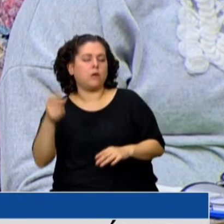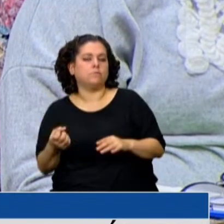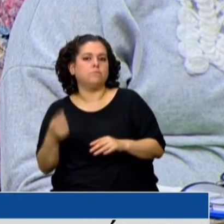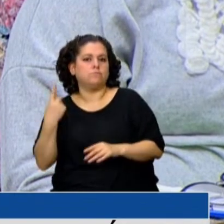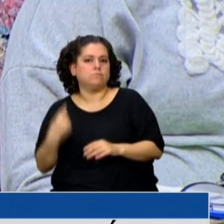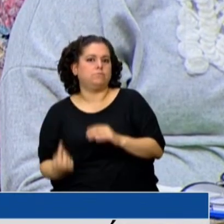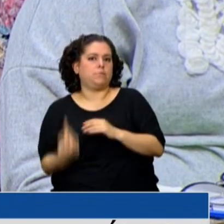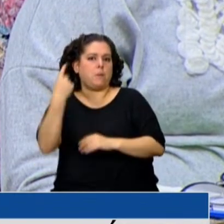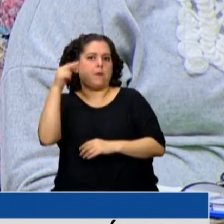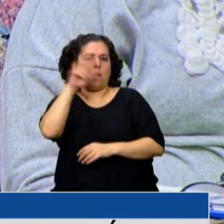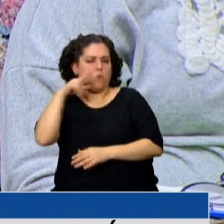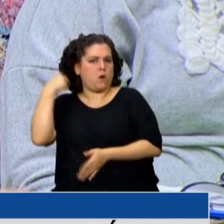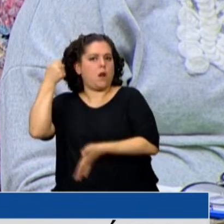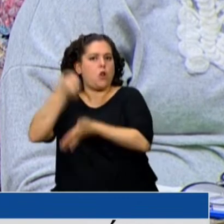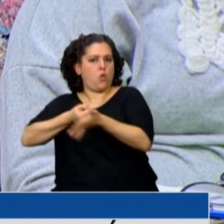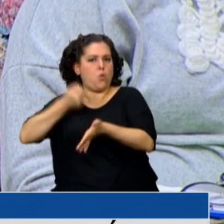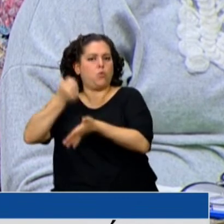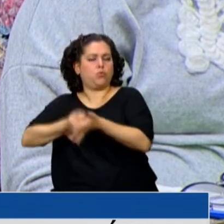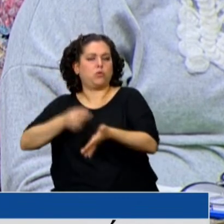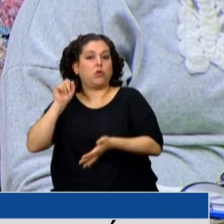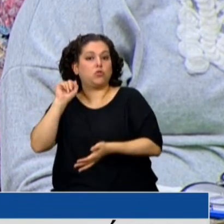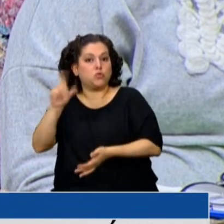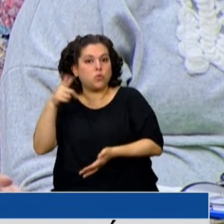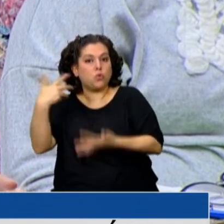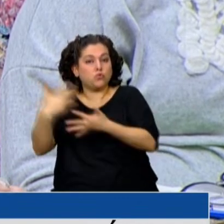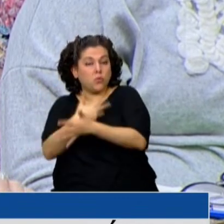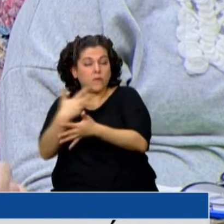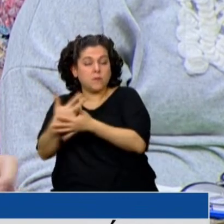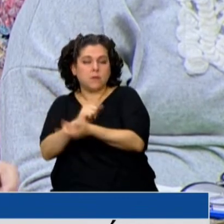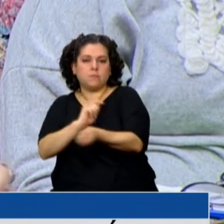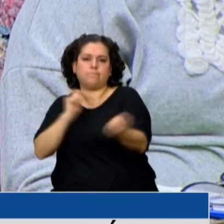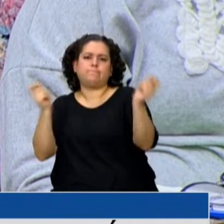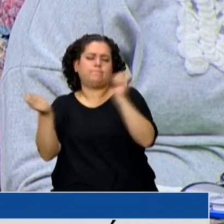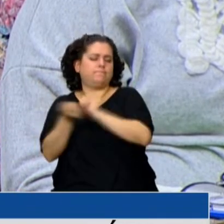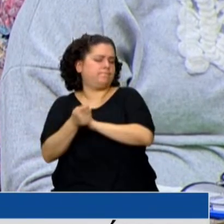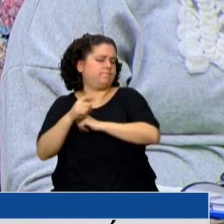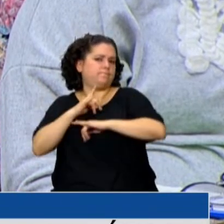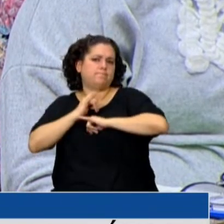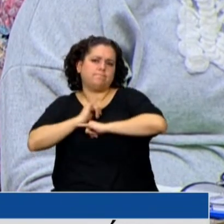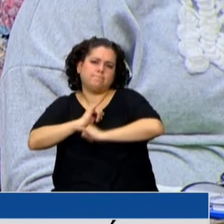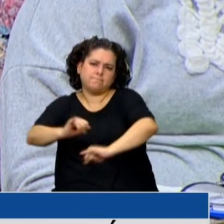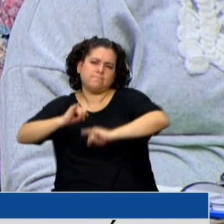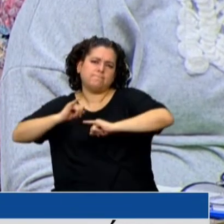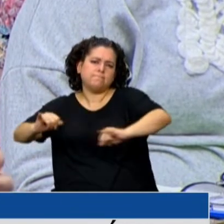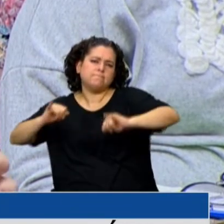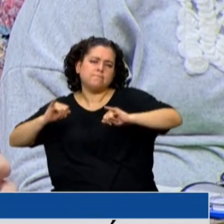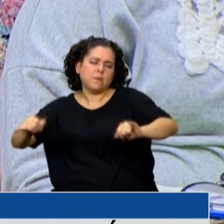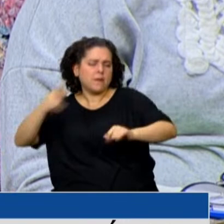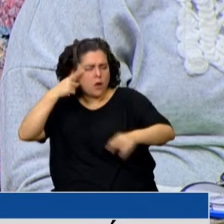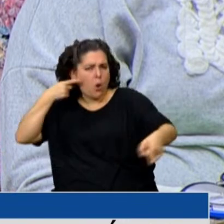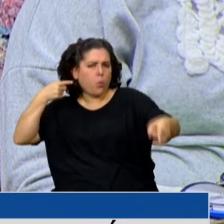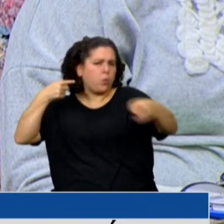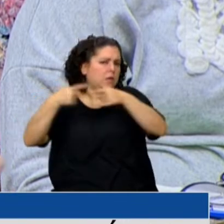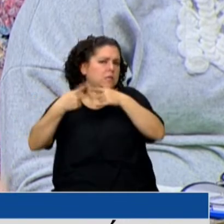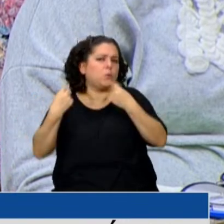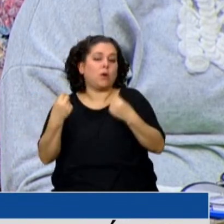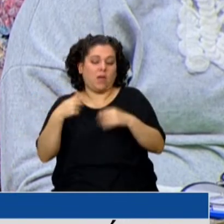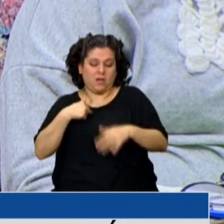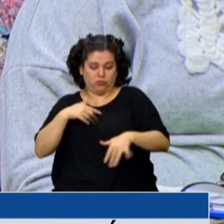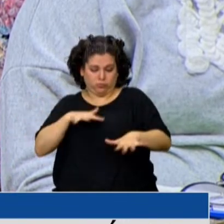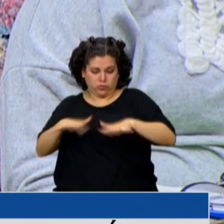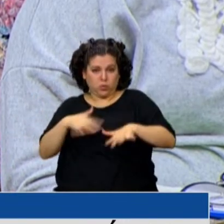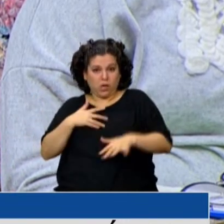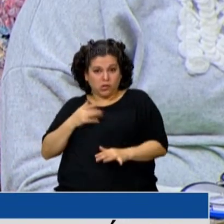lucha y que transformó su dolor a los efectos de poder transformar una situación por